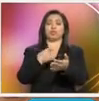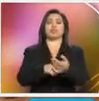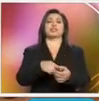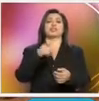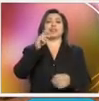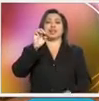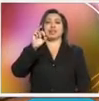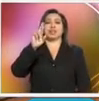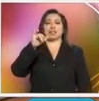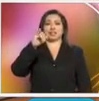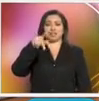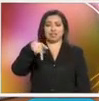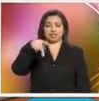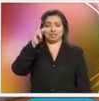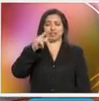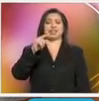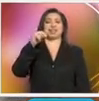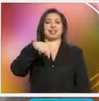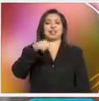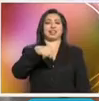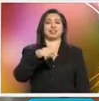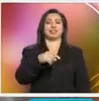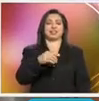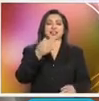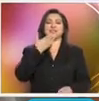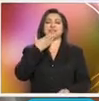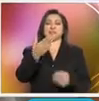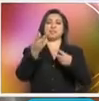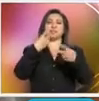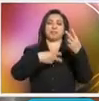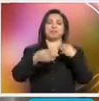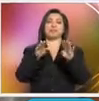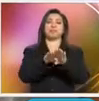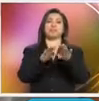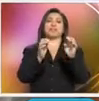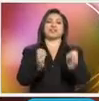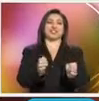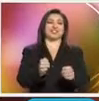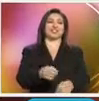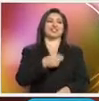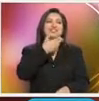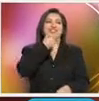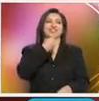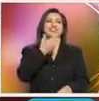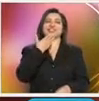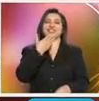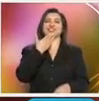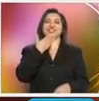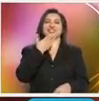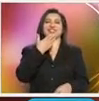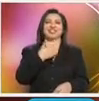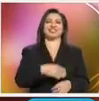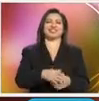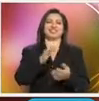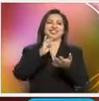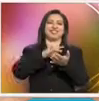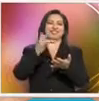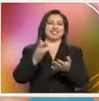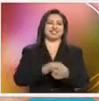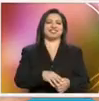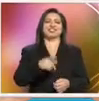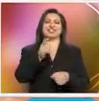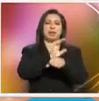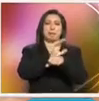Eric con nosotros en este programa. Bienvenido, ¿cómo estás? Hola, Viade, bien. Señor Eric, ¿cómo está? Aquí estoy listo ya. Listo para traernos las